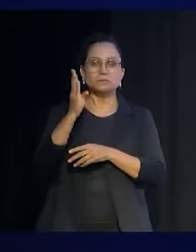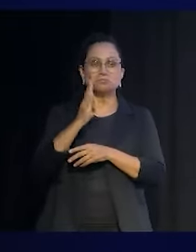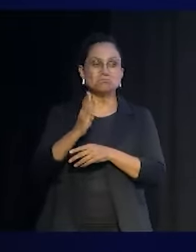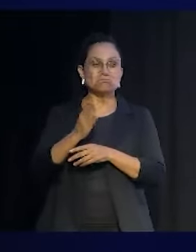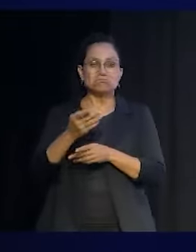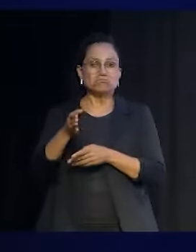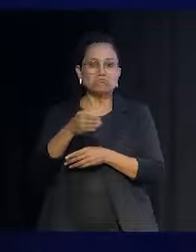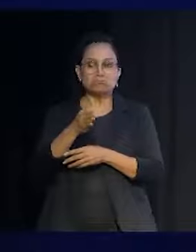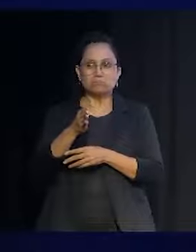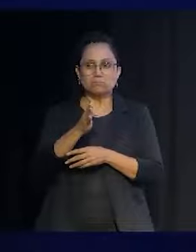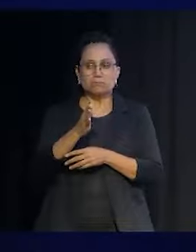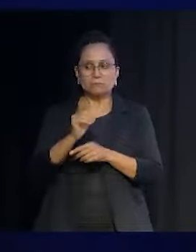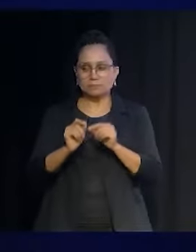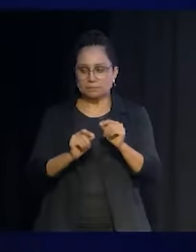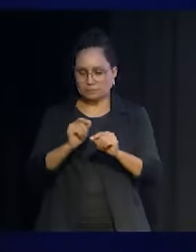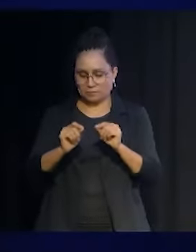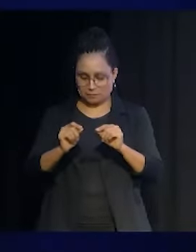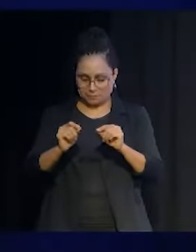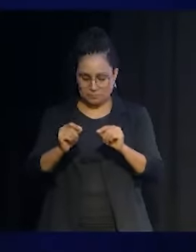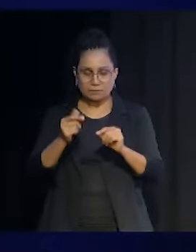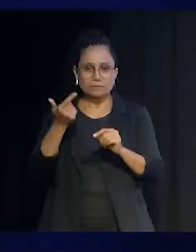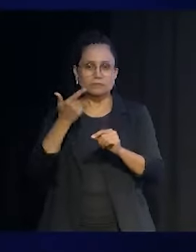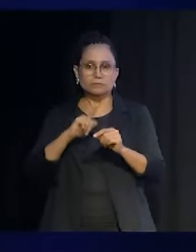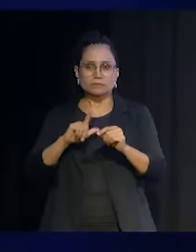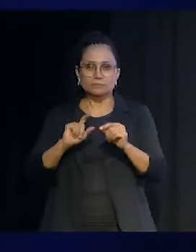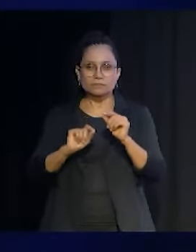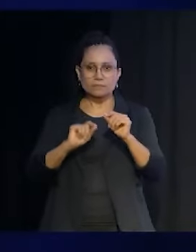No exportamos nada de pez en Brasil. ¿Por qué?